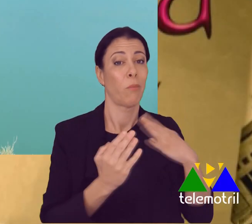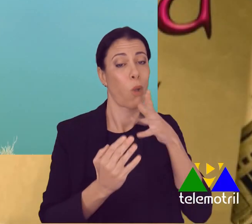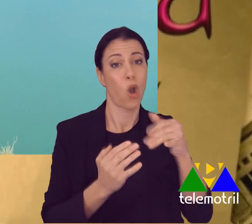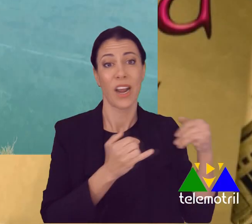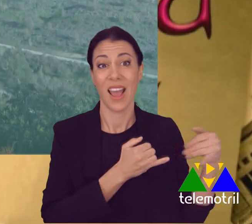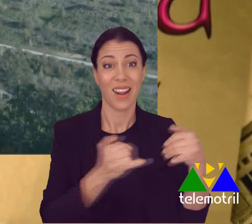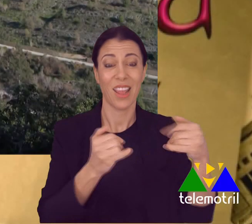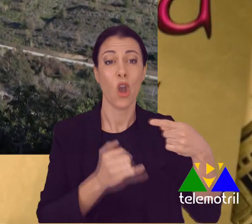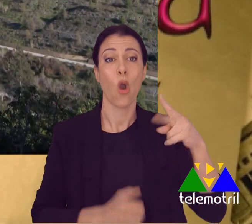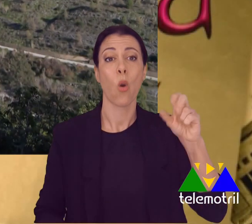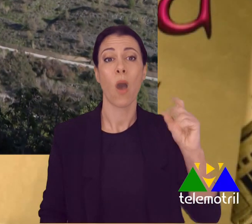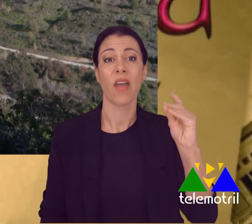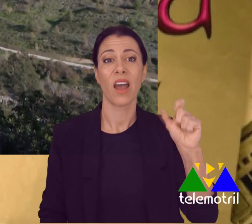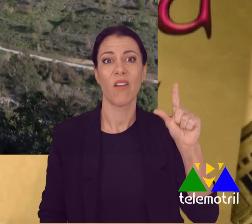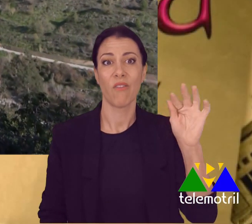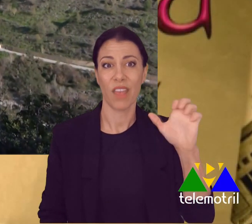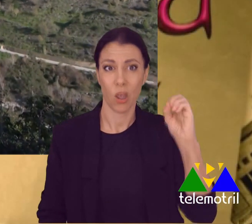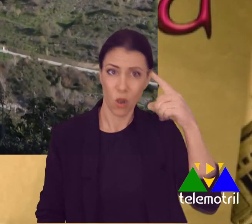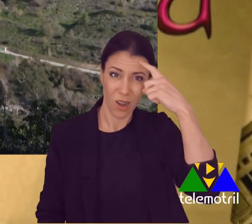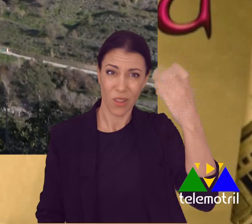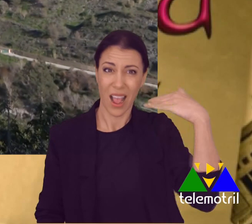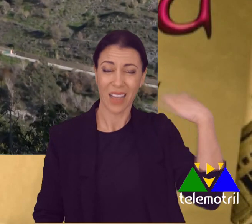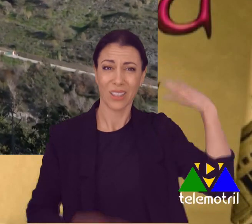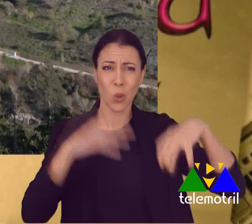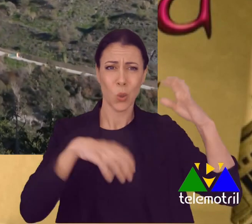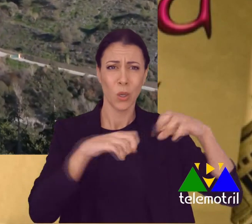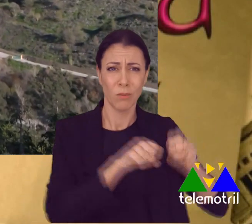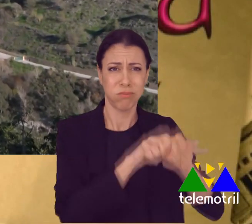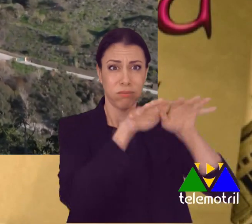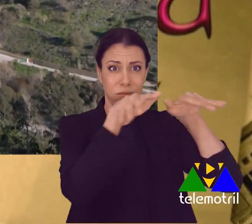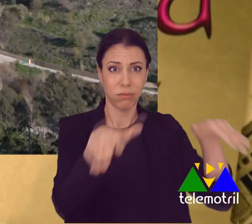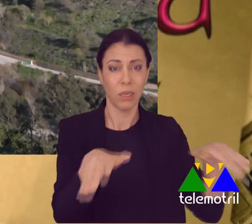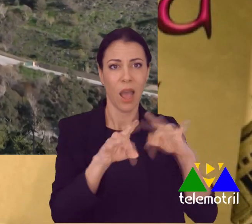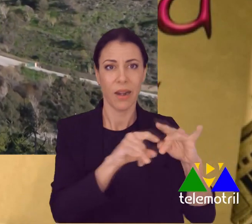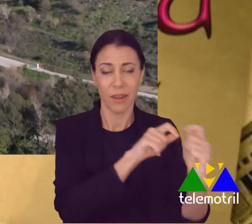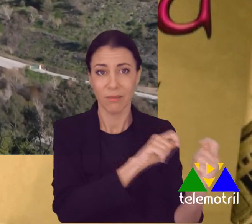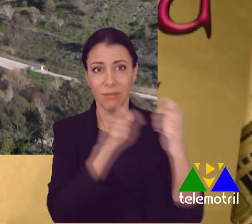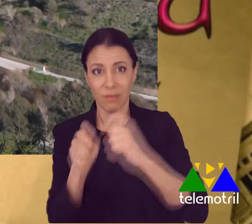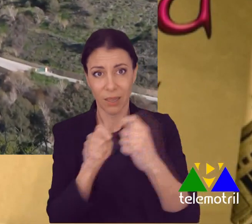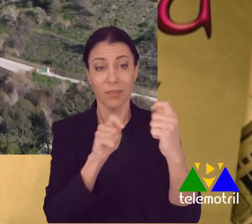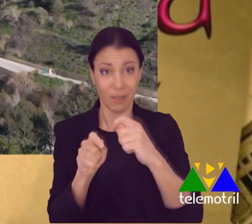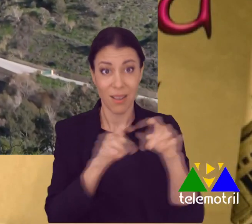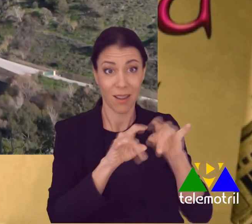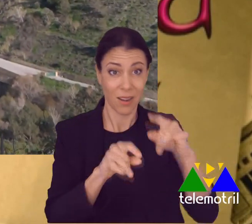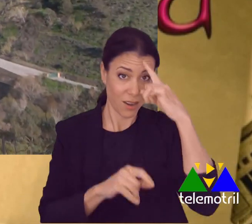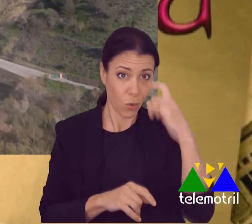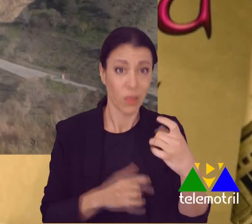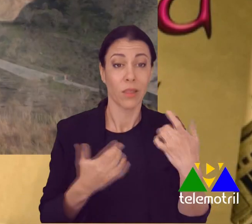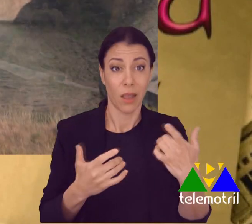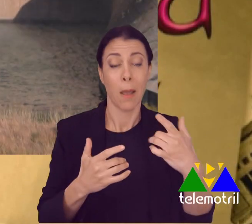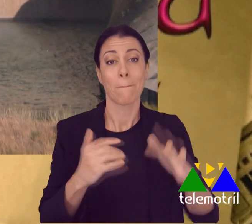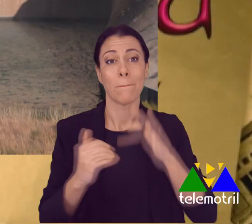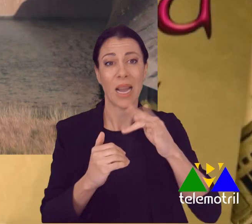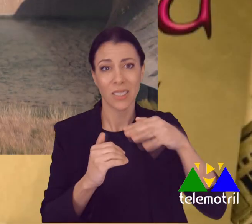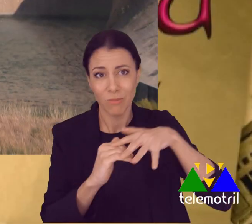cada vez que venían épocas de lluvia, que arrastraba esa punta de arena, esa delta del Guadalfeo que aportaba arena a la playa, pues eso